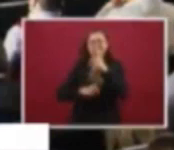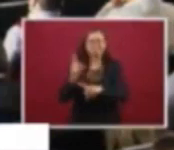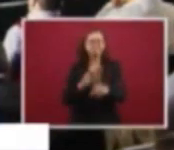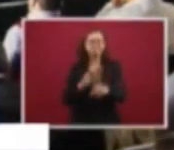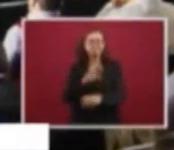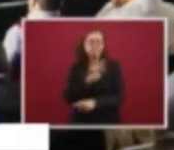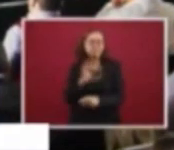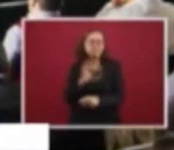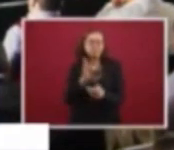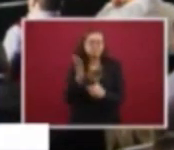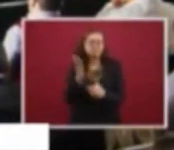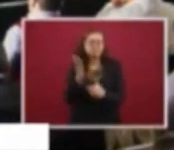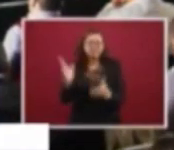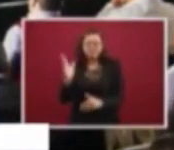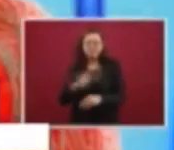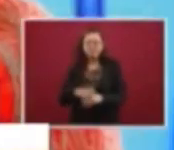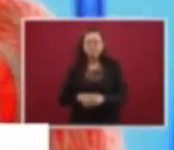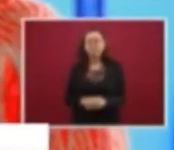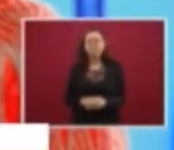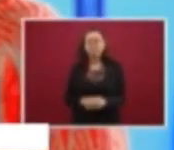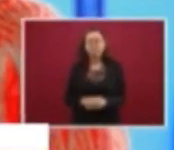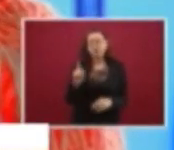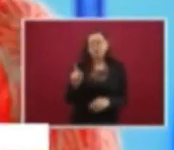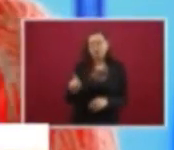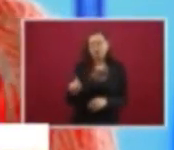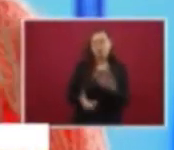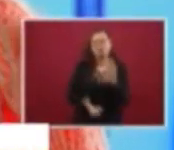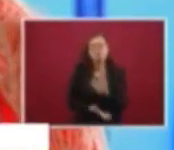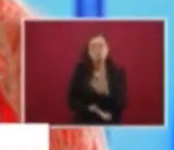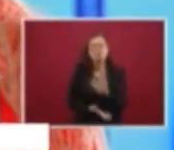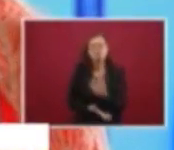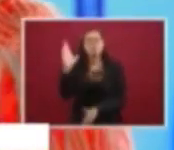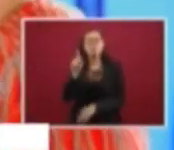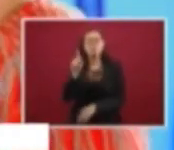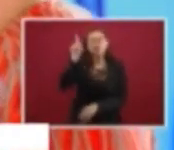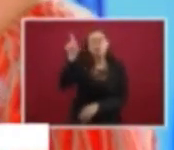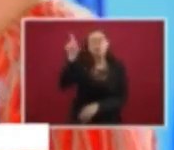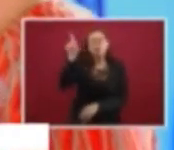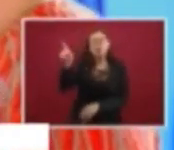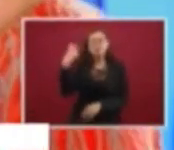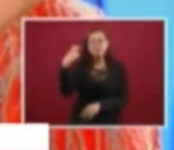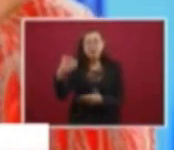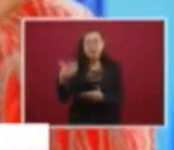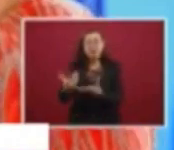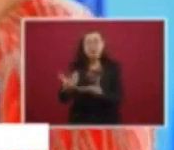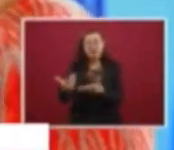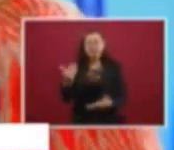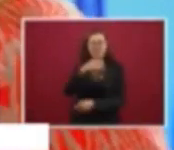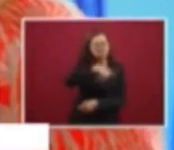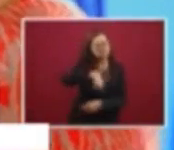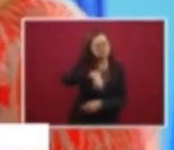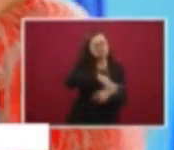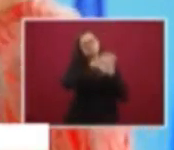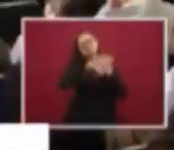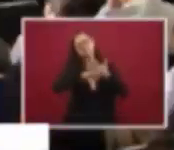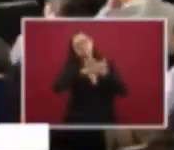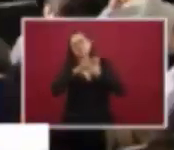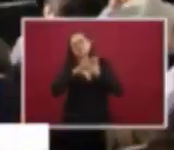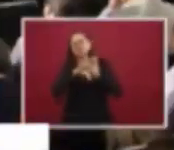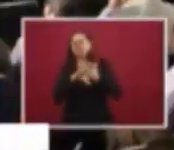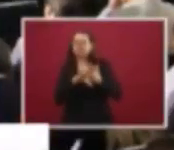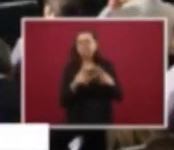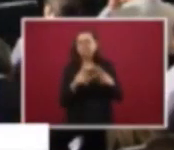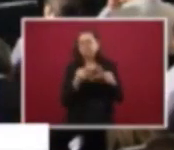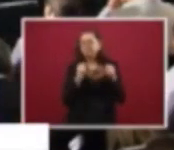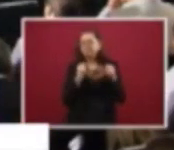van a recibir también. Pero ¿qué pasa cuando una medalla de oro o de plata o de bronce, la que tú me digas,